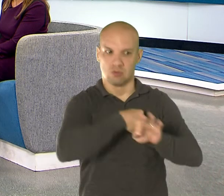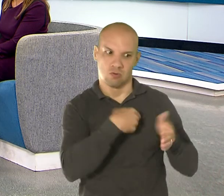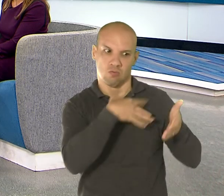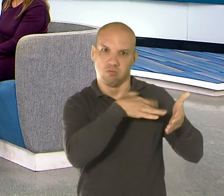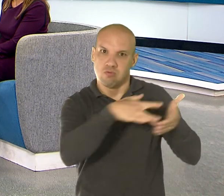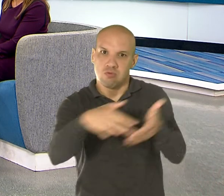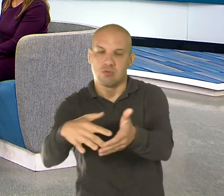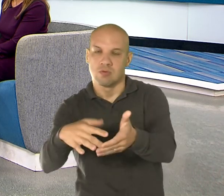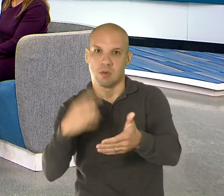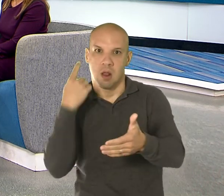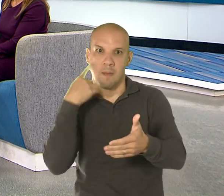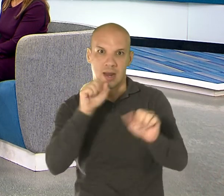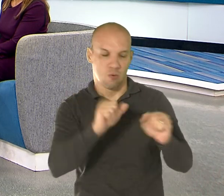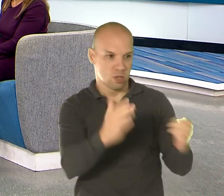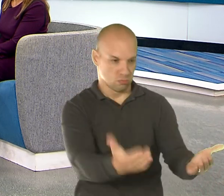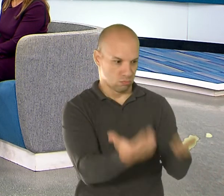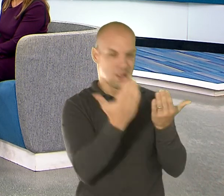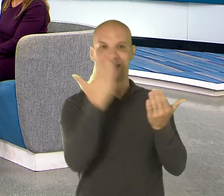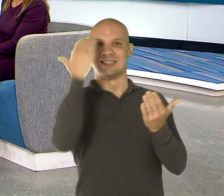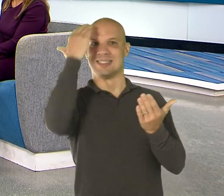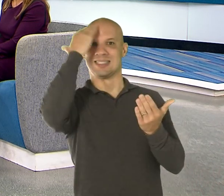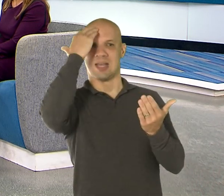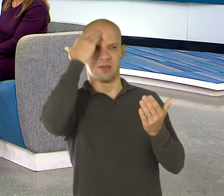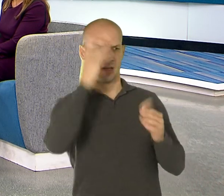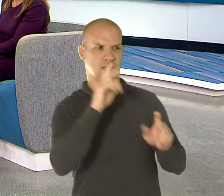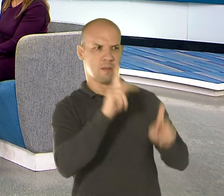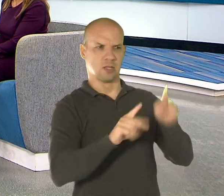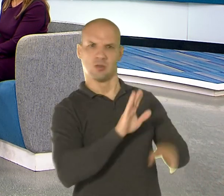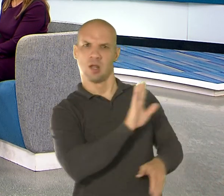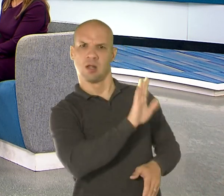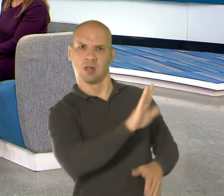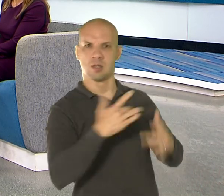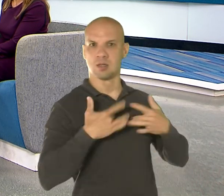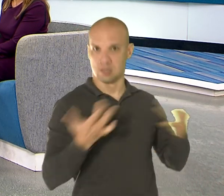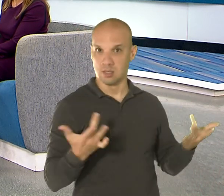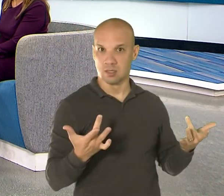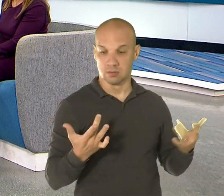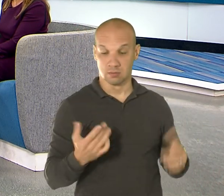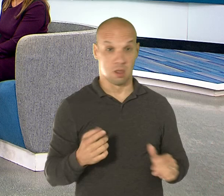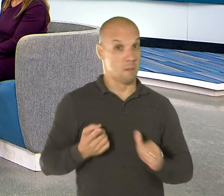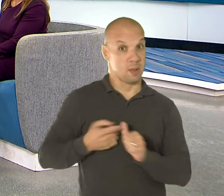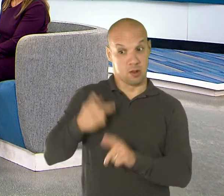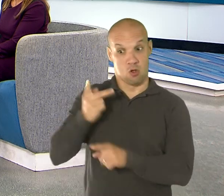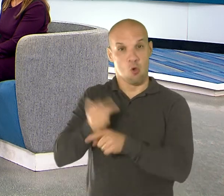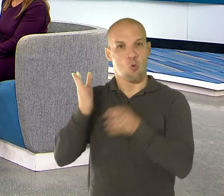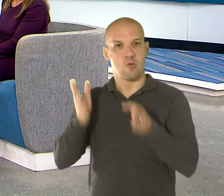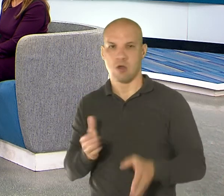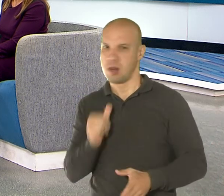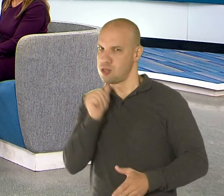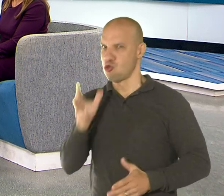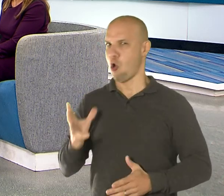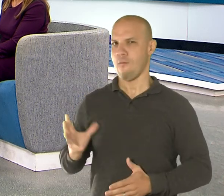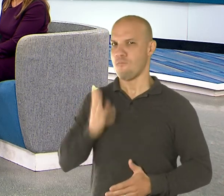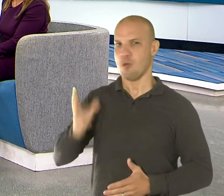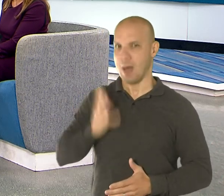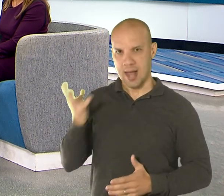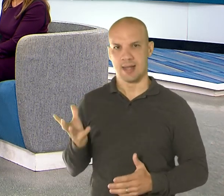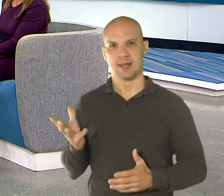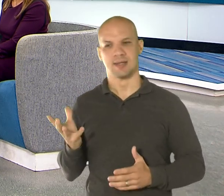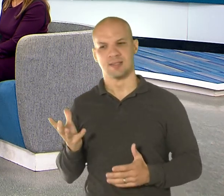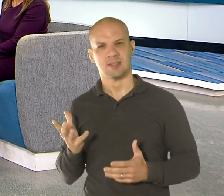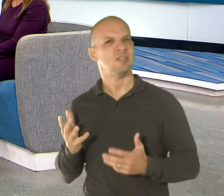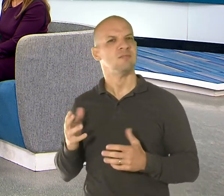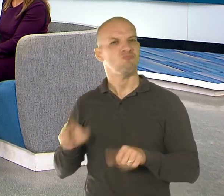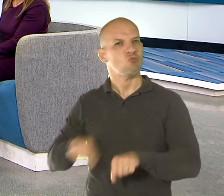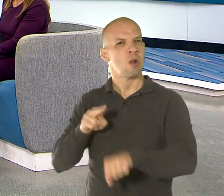para visualizar ese perfil de las personas, de estos cuidadores informales, que son generalmente